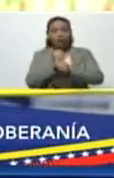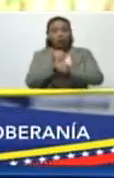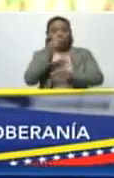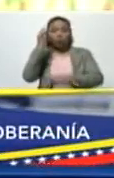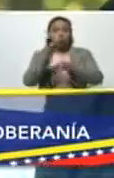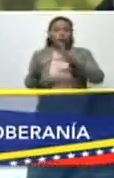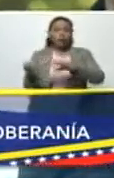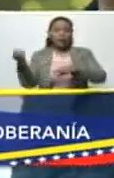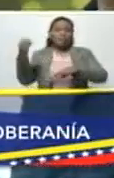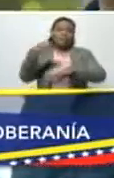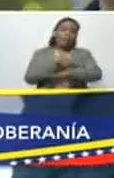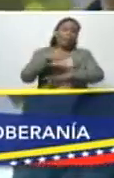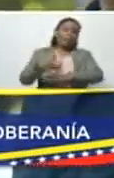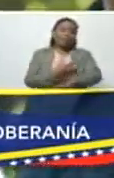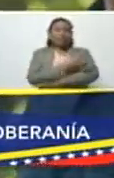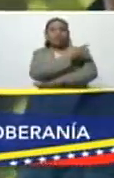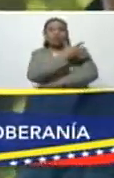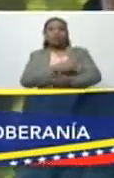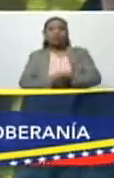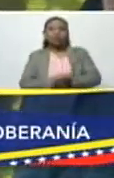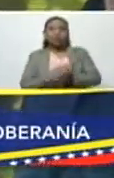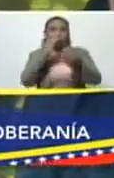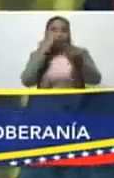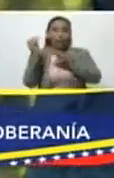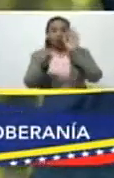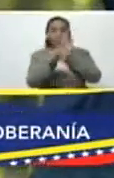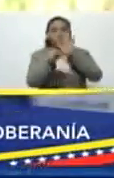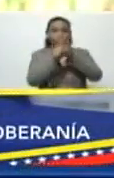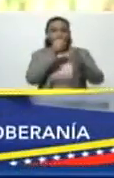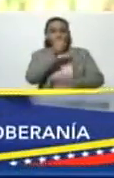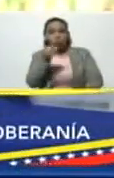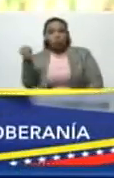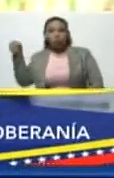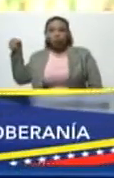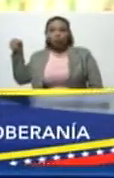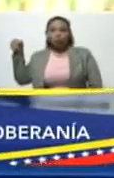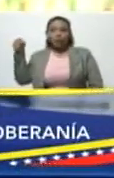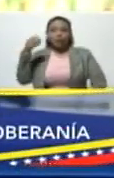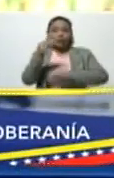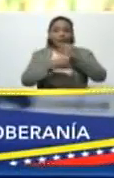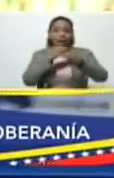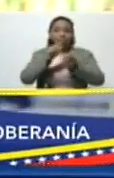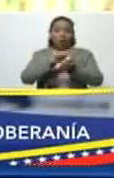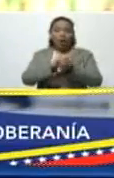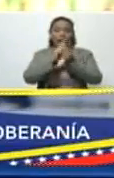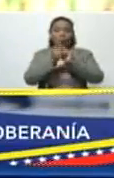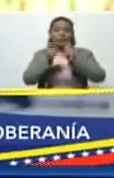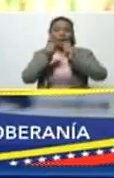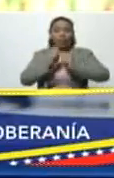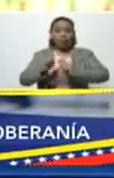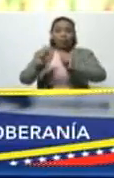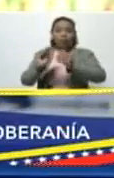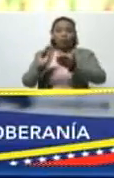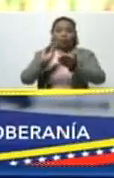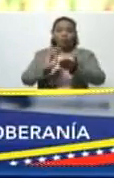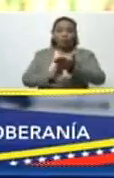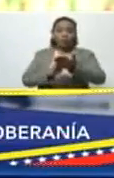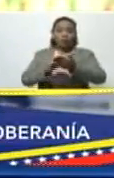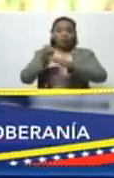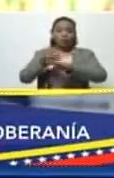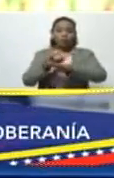químico. Vamos a acercarle un micrófono. Se le hizo el tratamiento de implante de